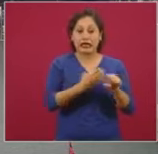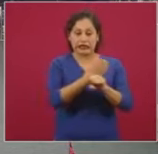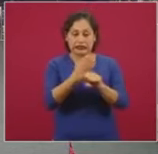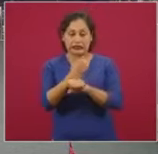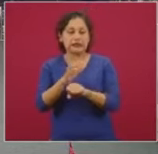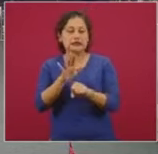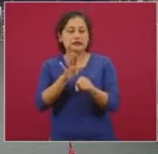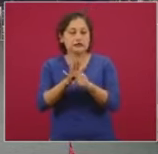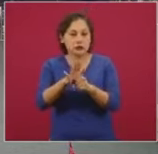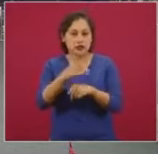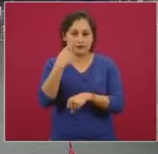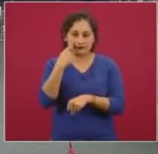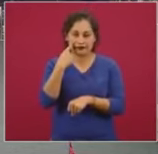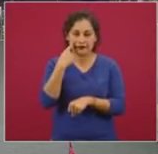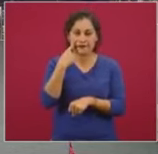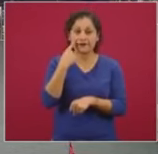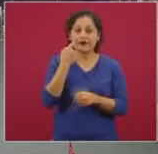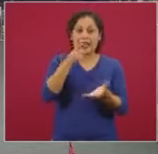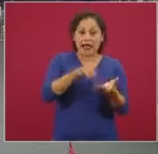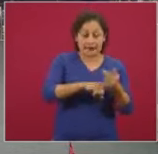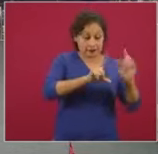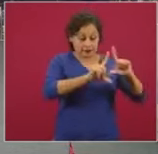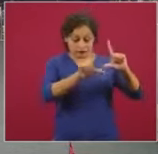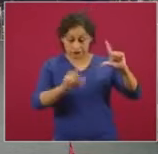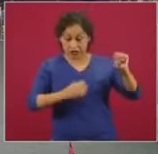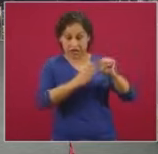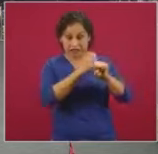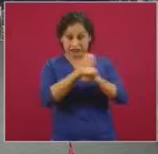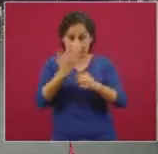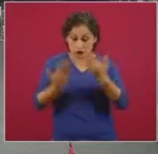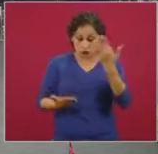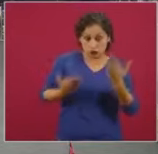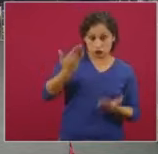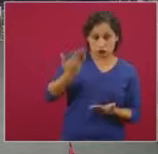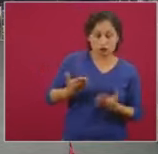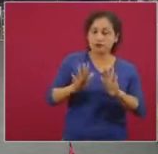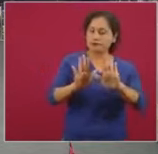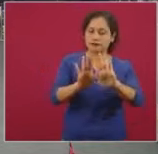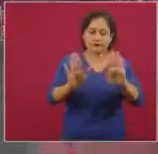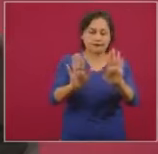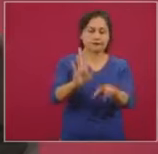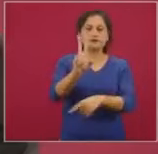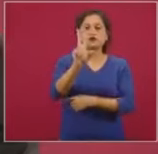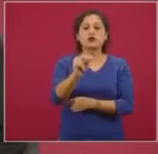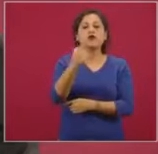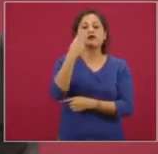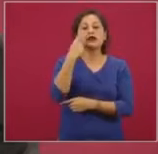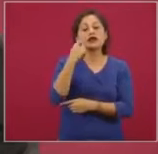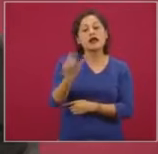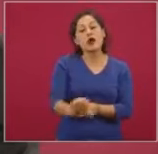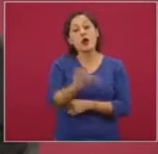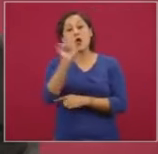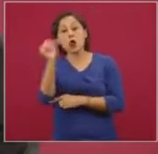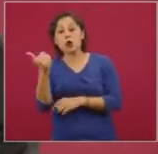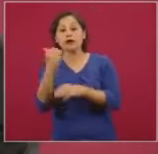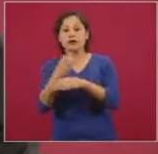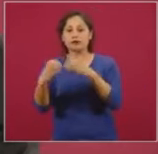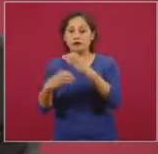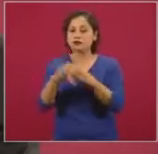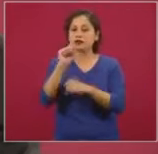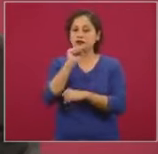como una métrica de comparación. Digo, hay muchos factores que explican el exceso de mortalidad, y no tampoco